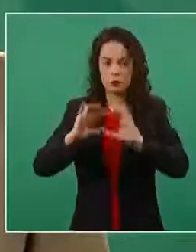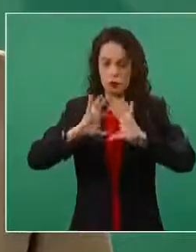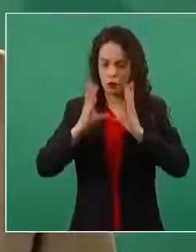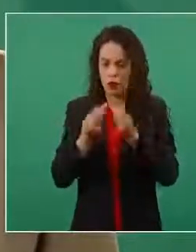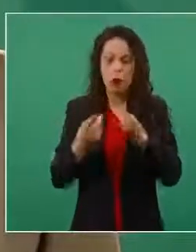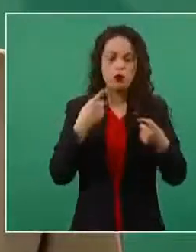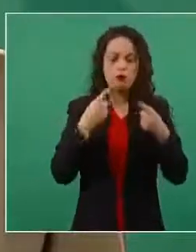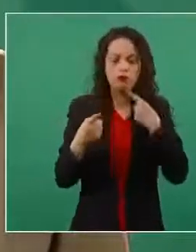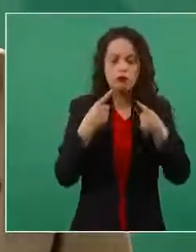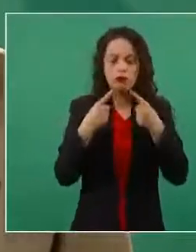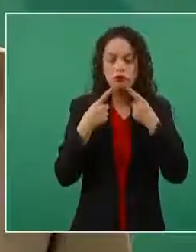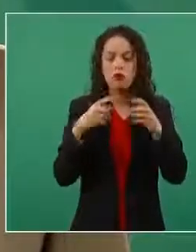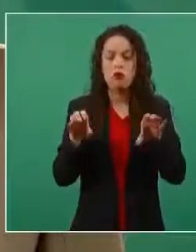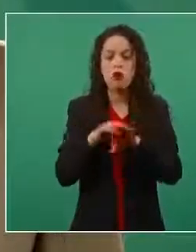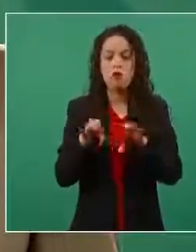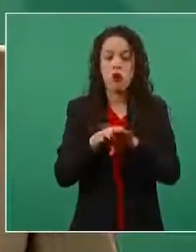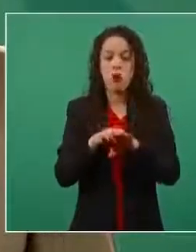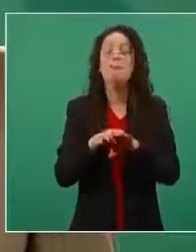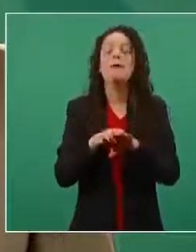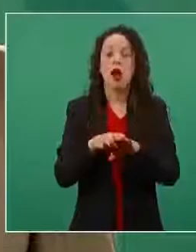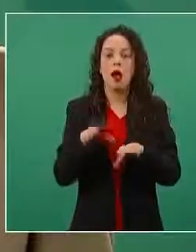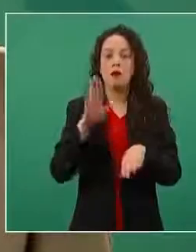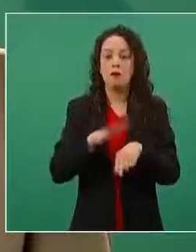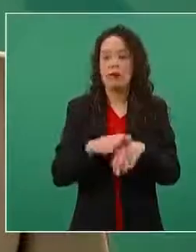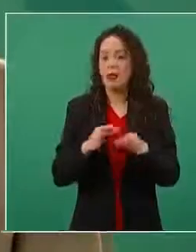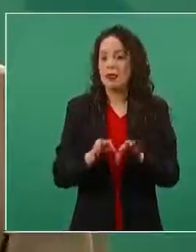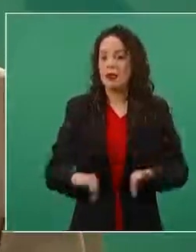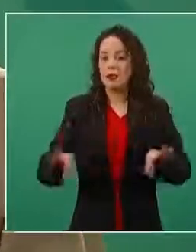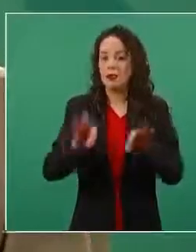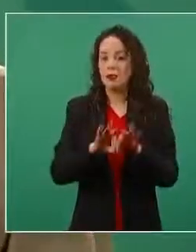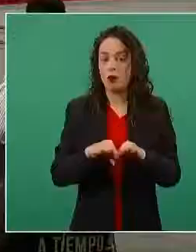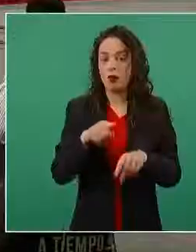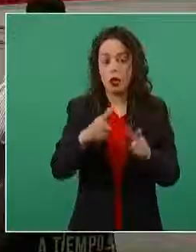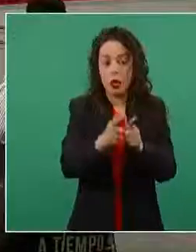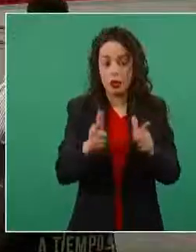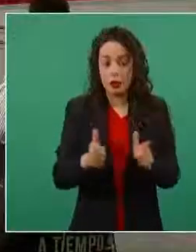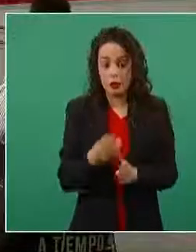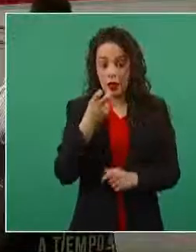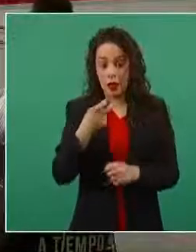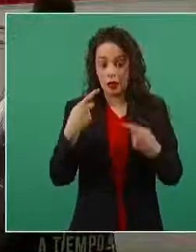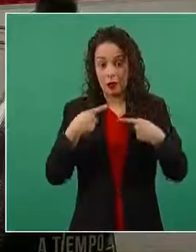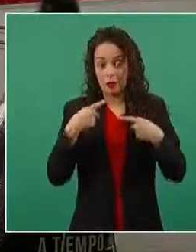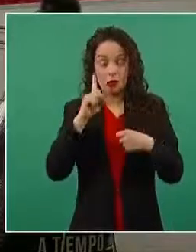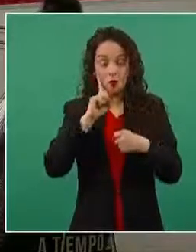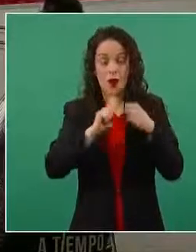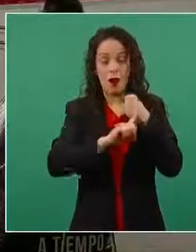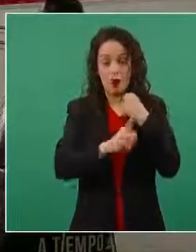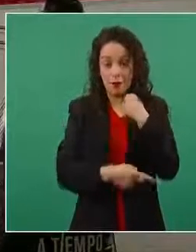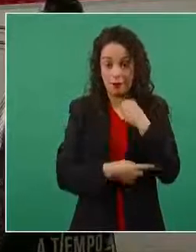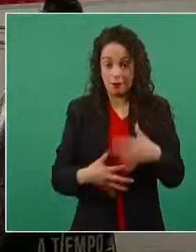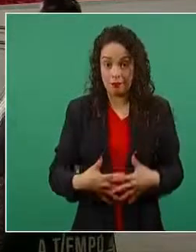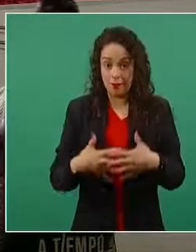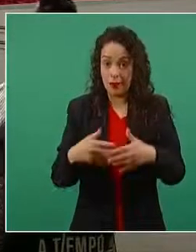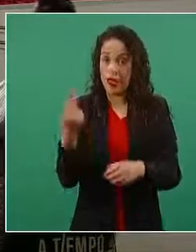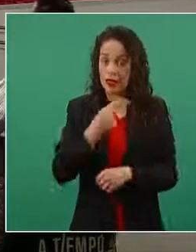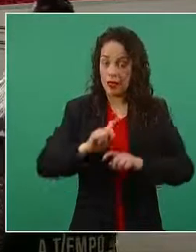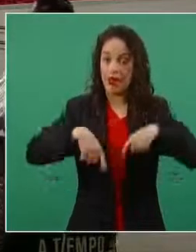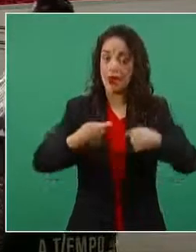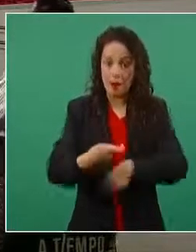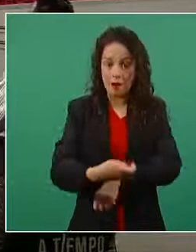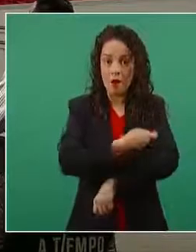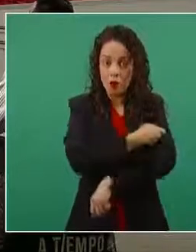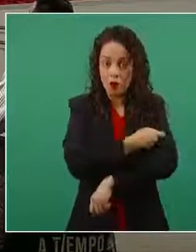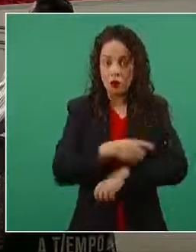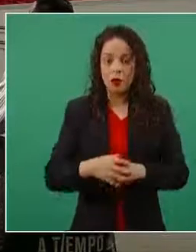en la forma de priorizar este grupo para ser incluido a la brevedad. La justificación principal es que este grupo,